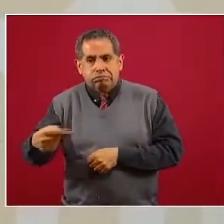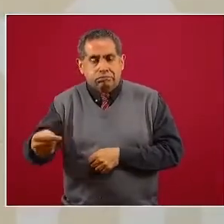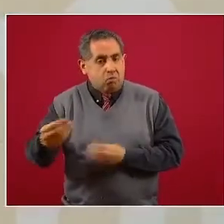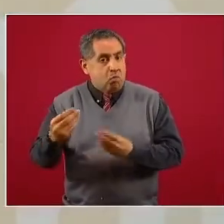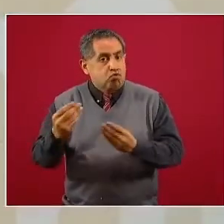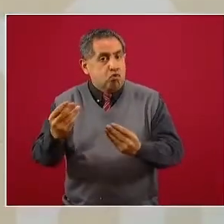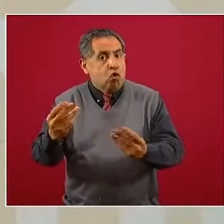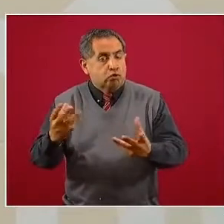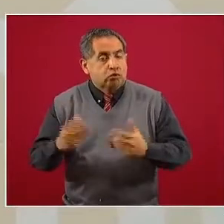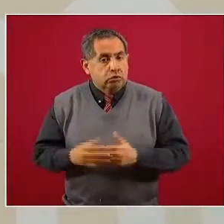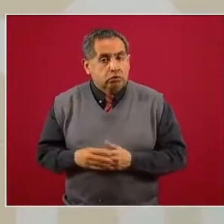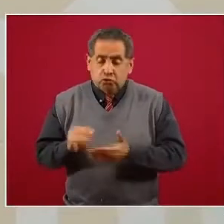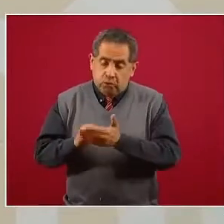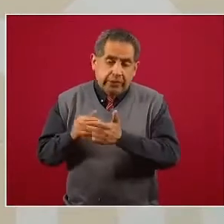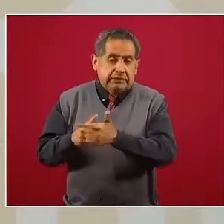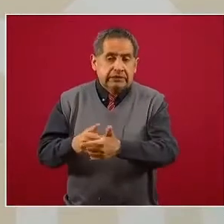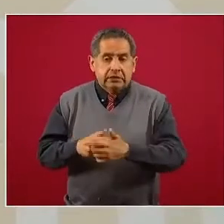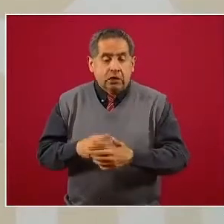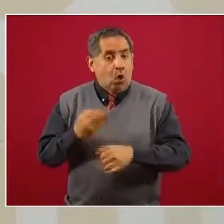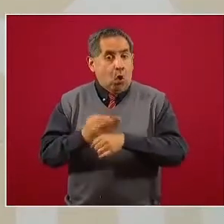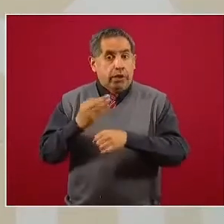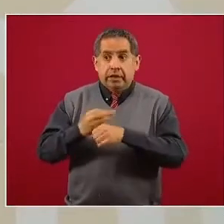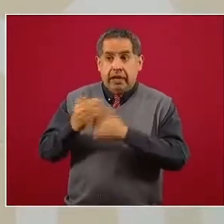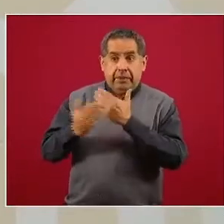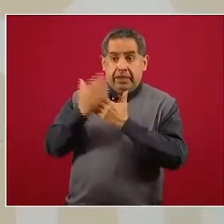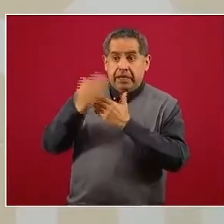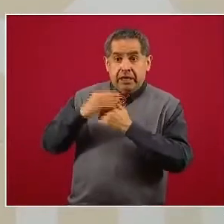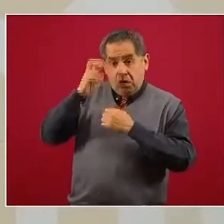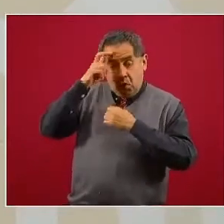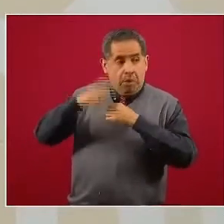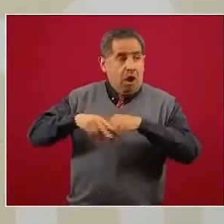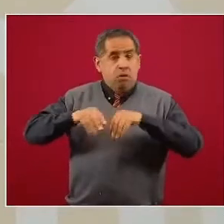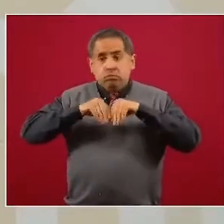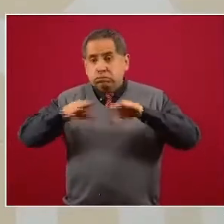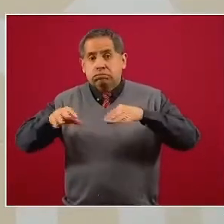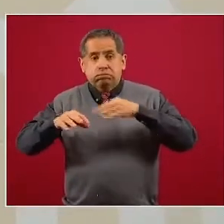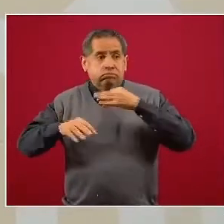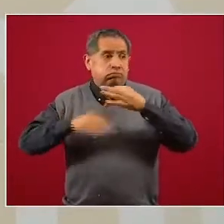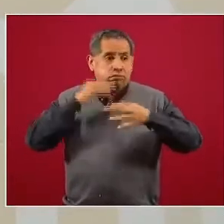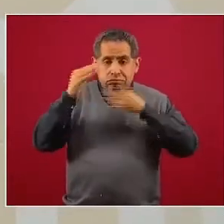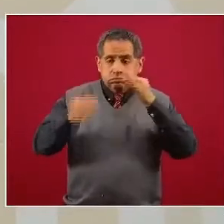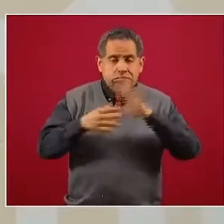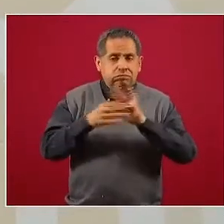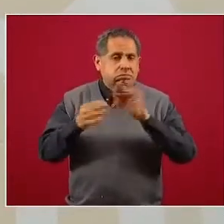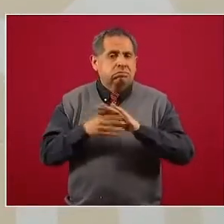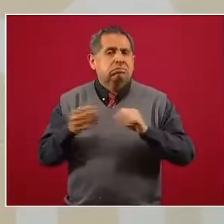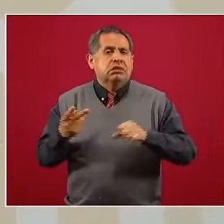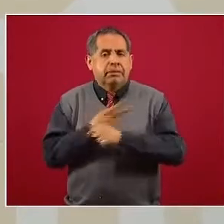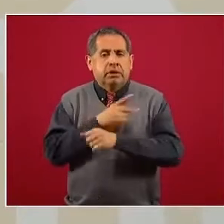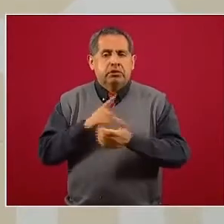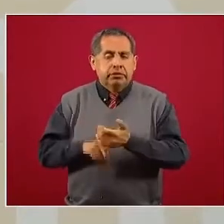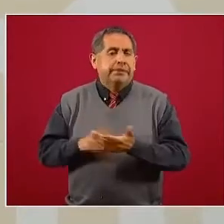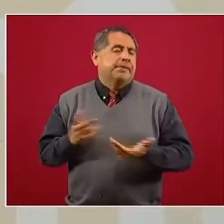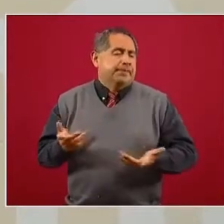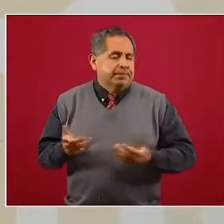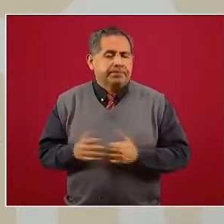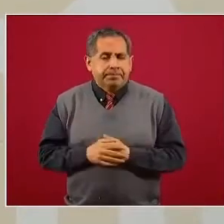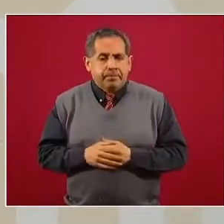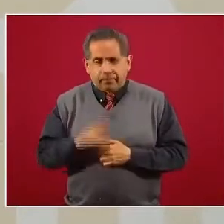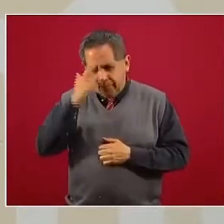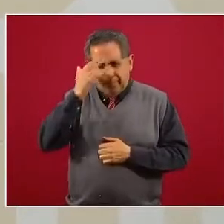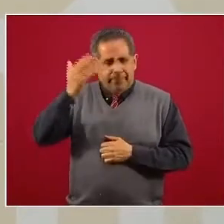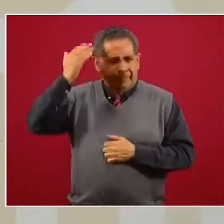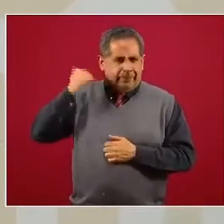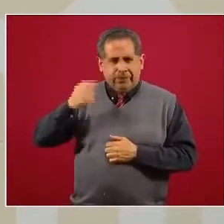las fuentes de información de los medios impresos nacionales comentaban lo que en su momento